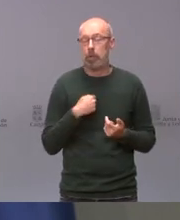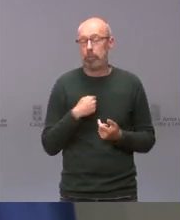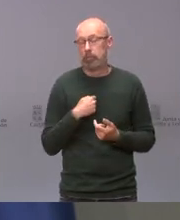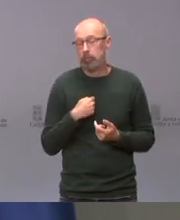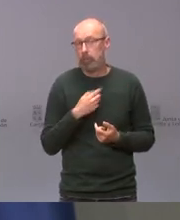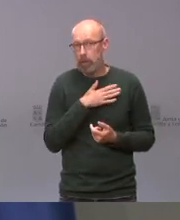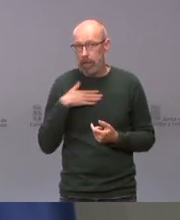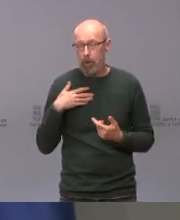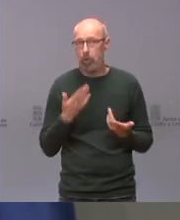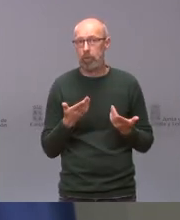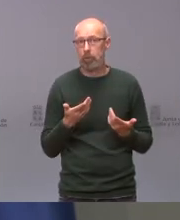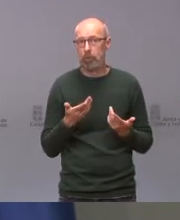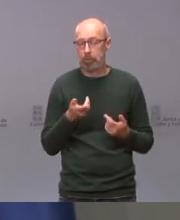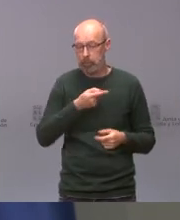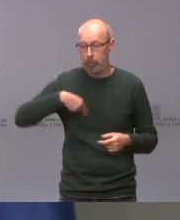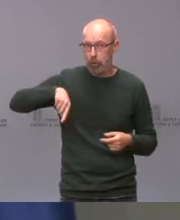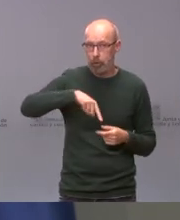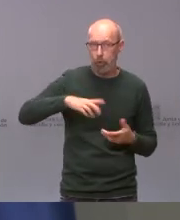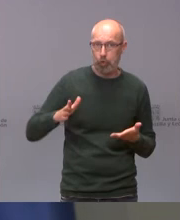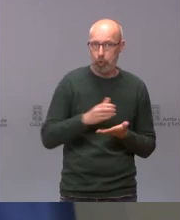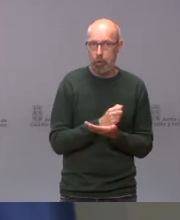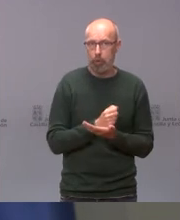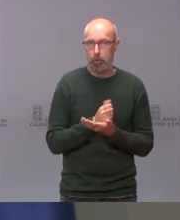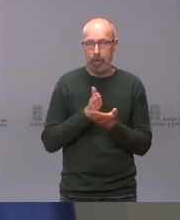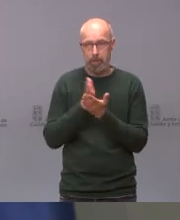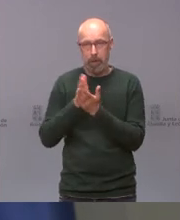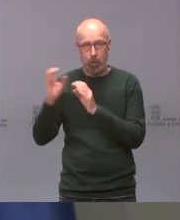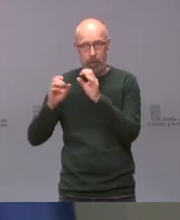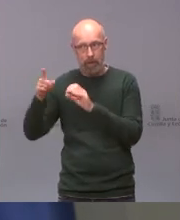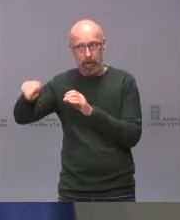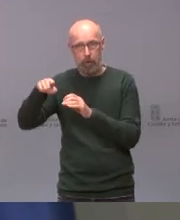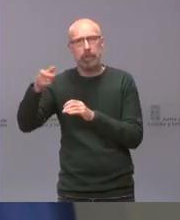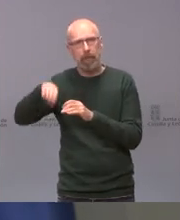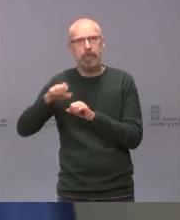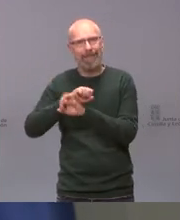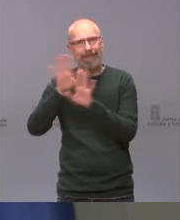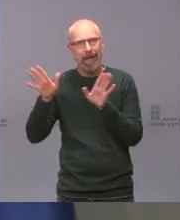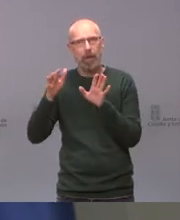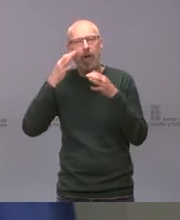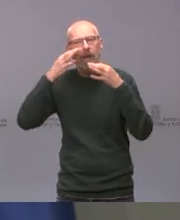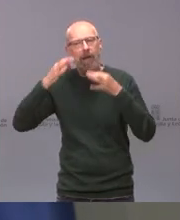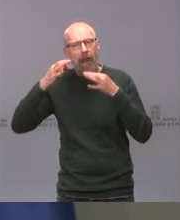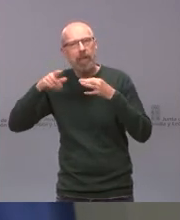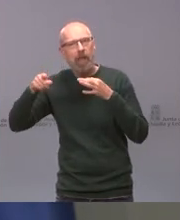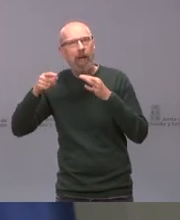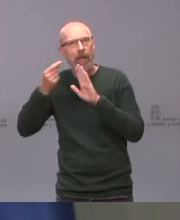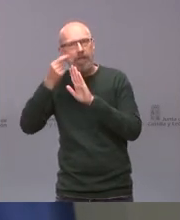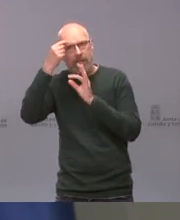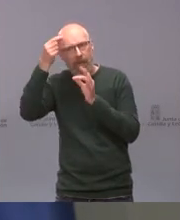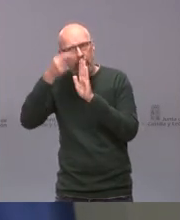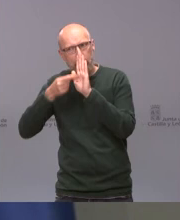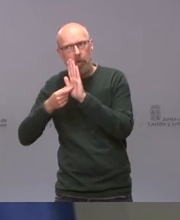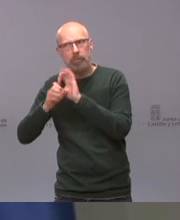que también los medios, fuéramos separando los hechos y los datos de las opiniones. Porque eso es